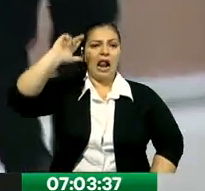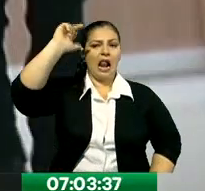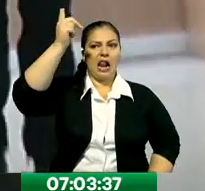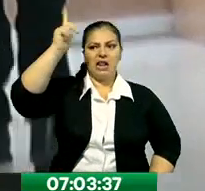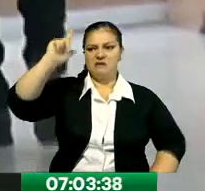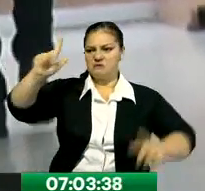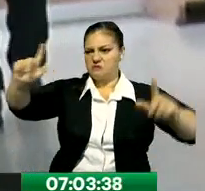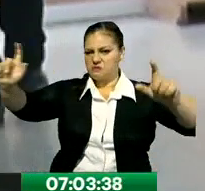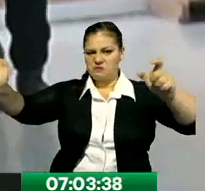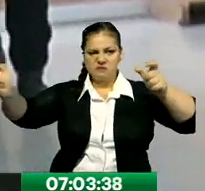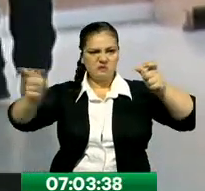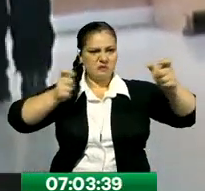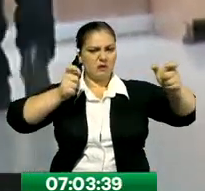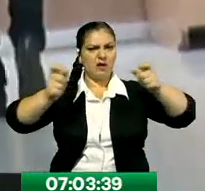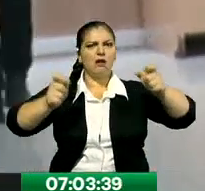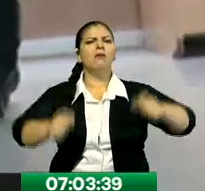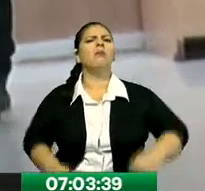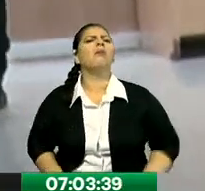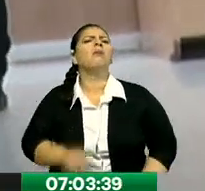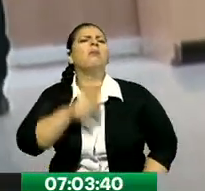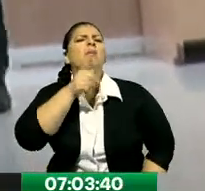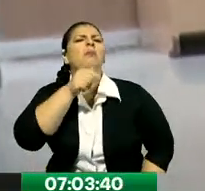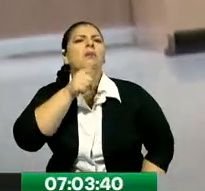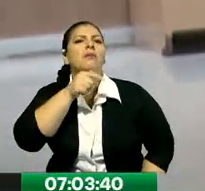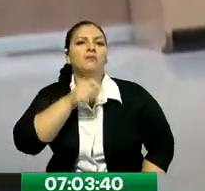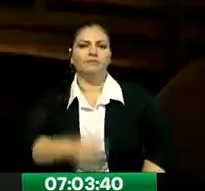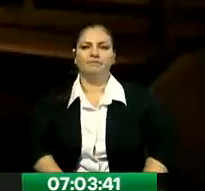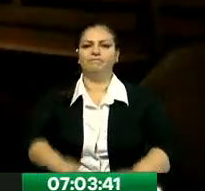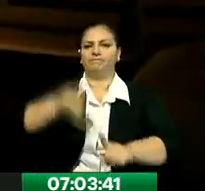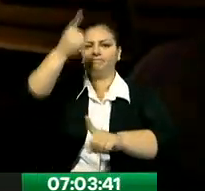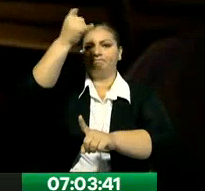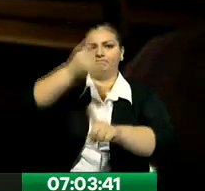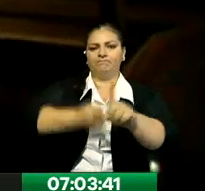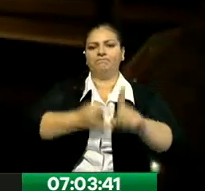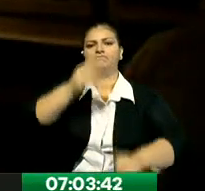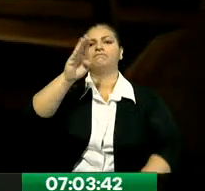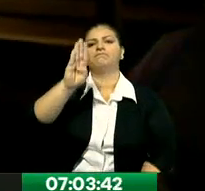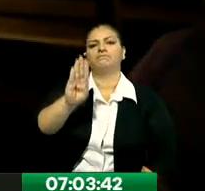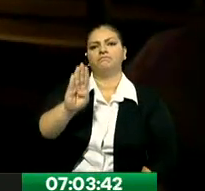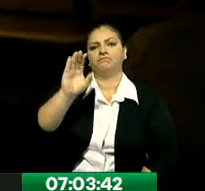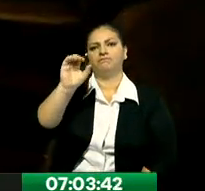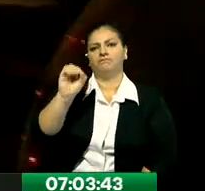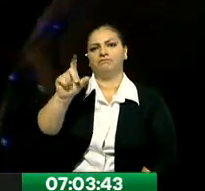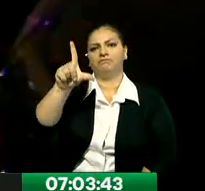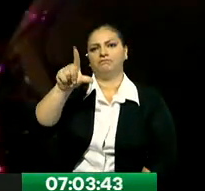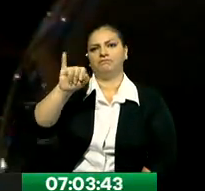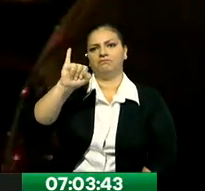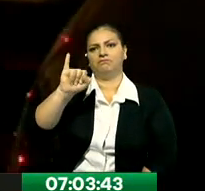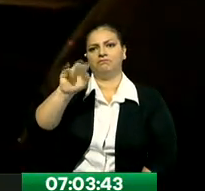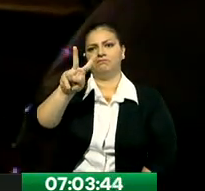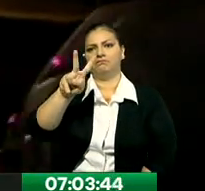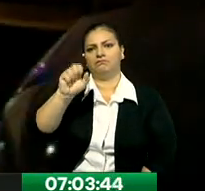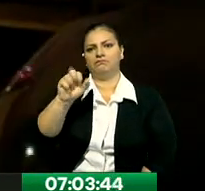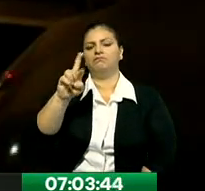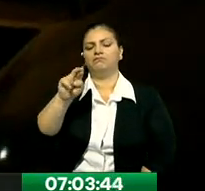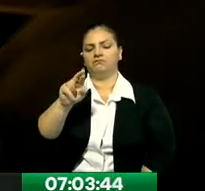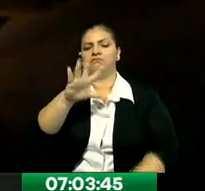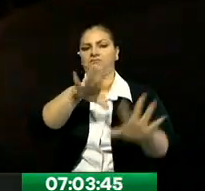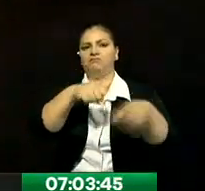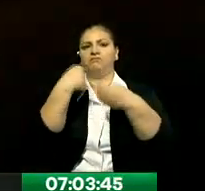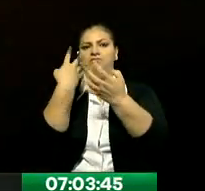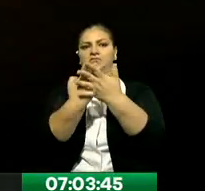fue identificado como alias bolívar informó jorge es a las